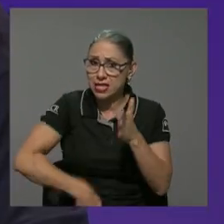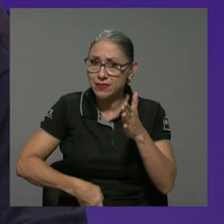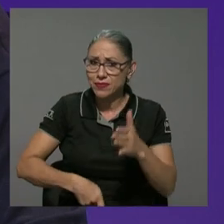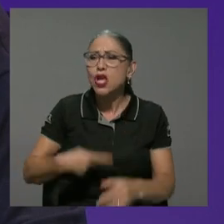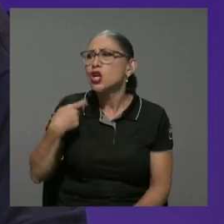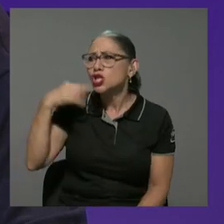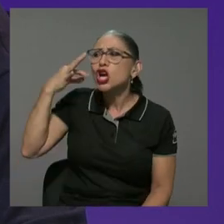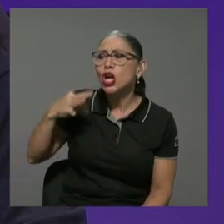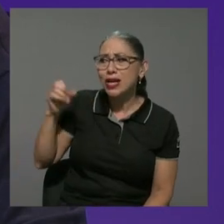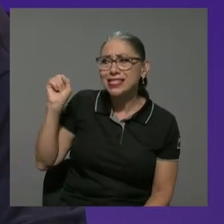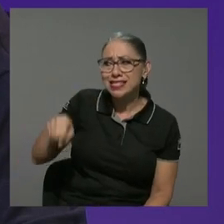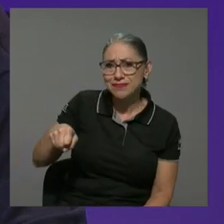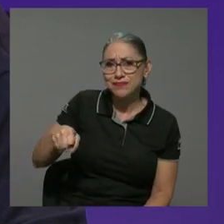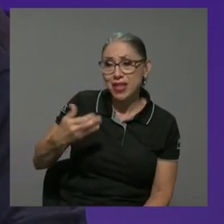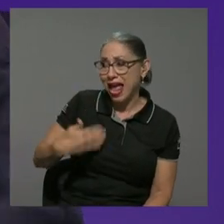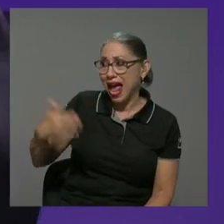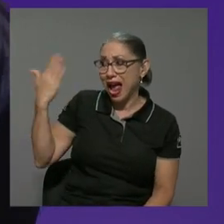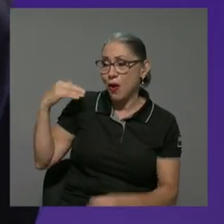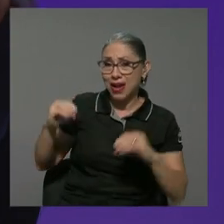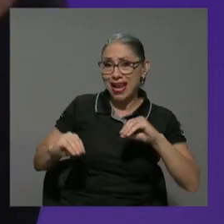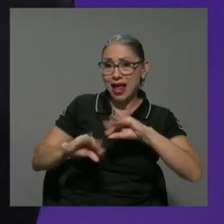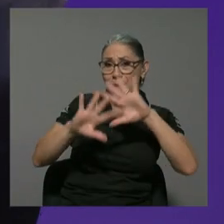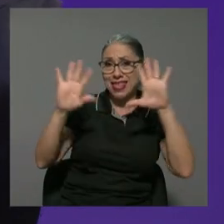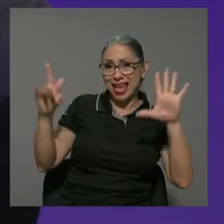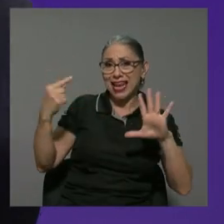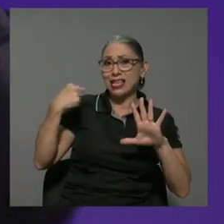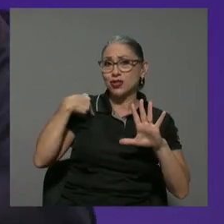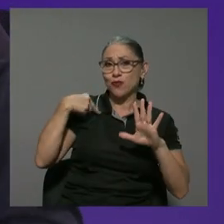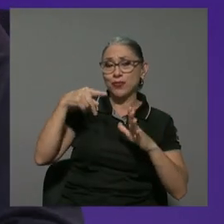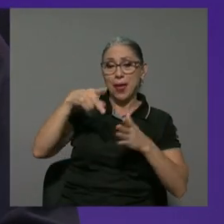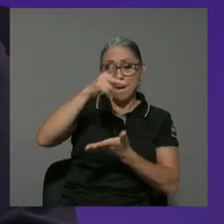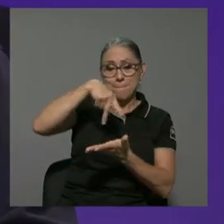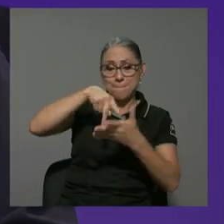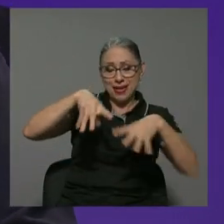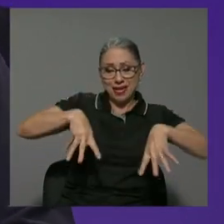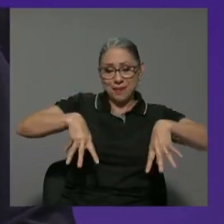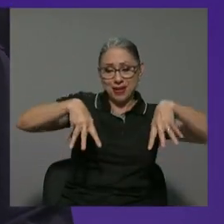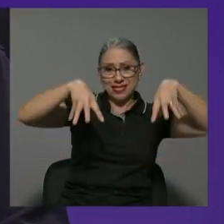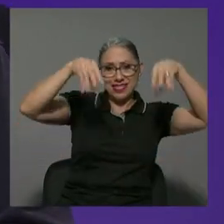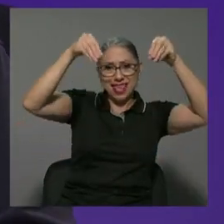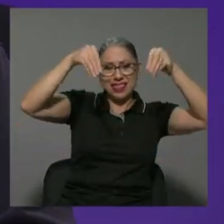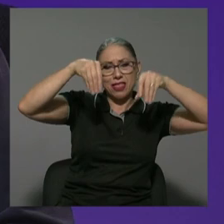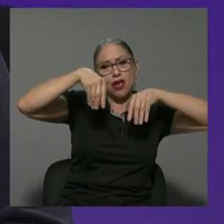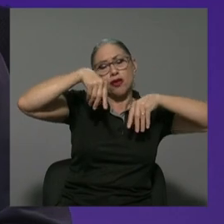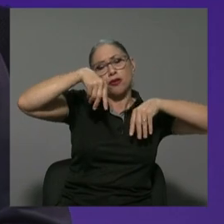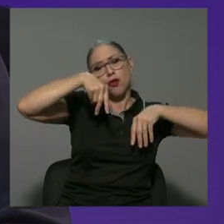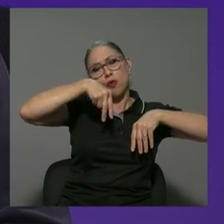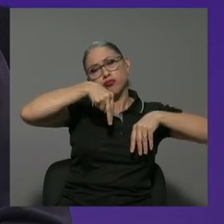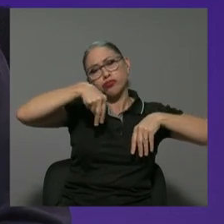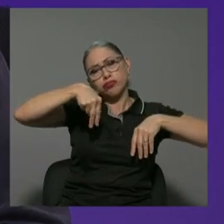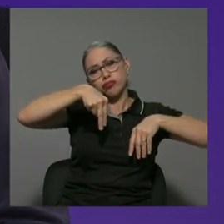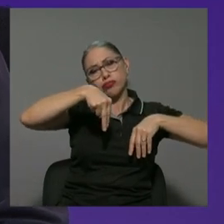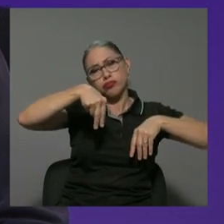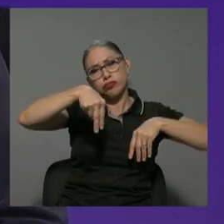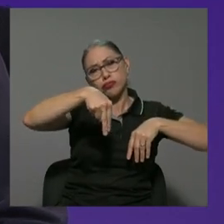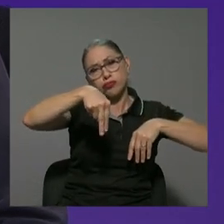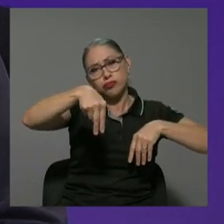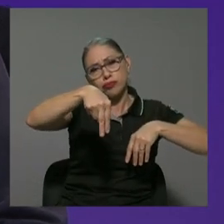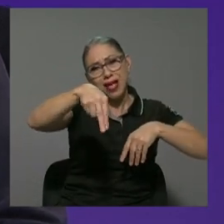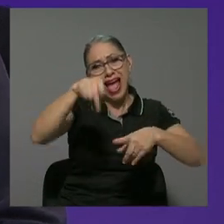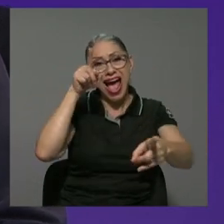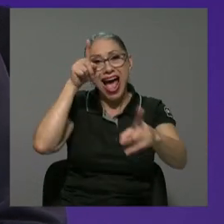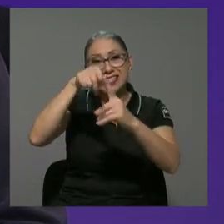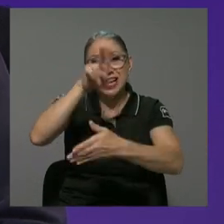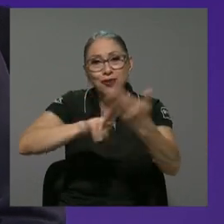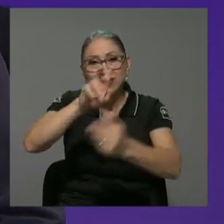Creo que sí. Yo estuve ahora en la mañana, recorrí desde la Merced y me vine caminando hasta aquí a la Universidad de Costa Rica y es enorme. Y no solo está el